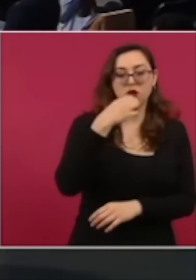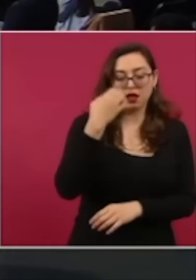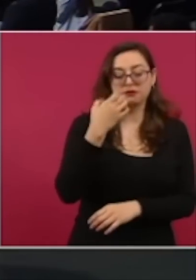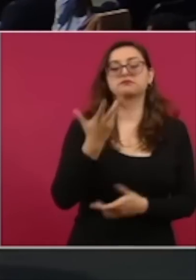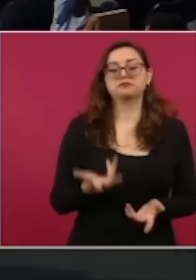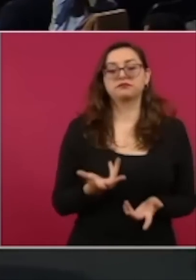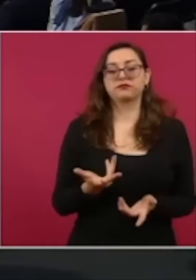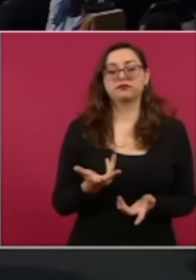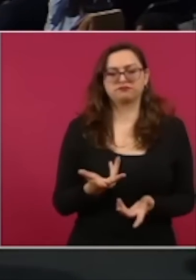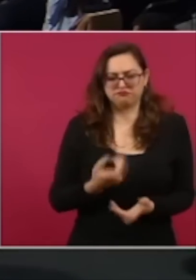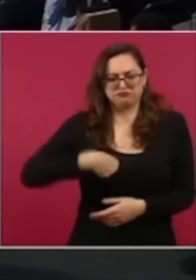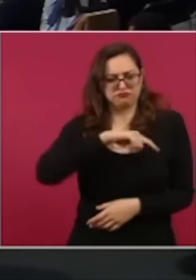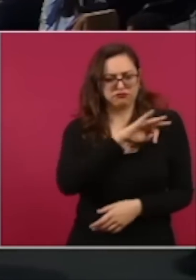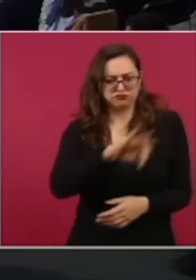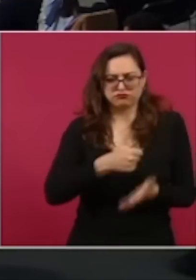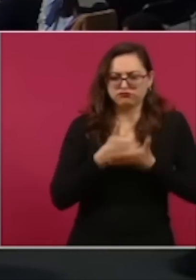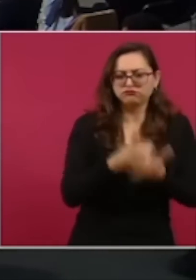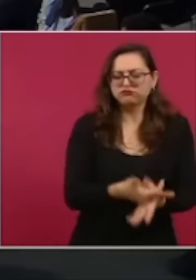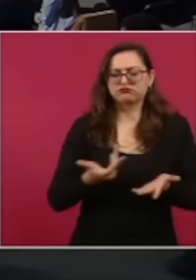Incluso nosotros hasta ayudamos en eso.